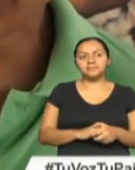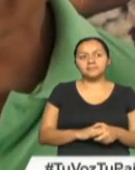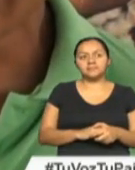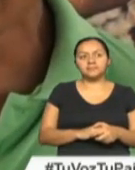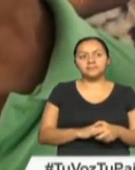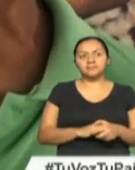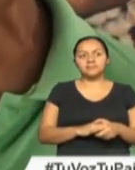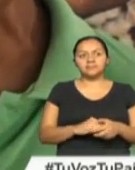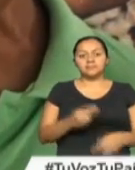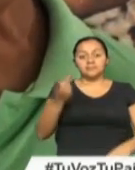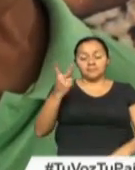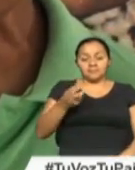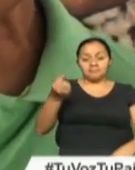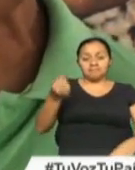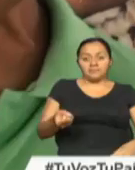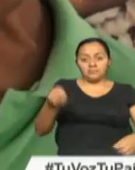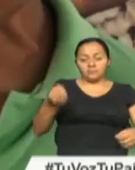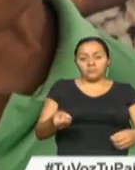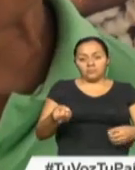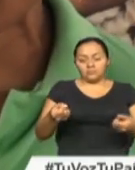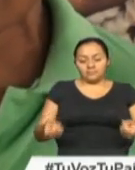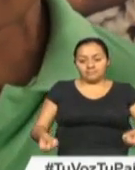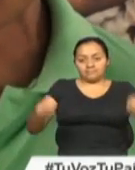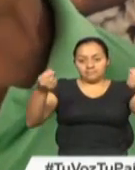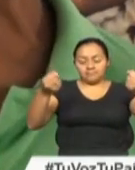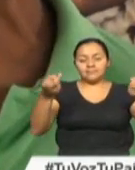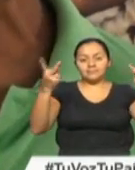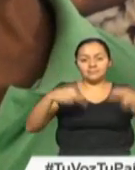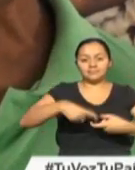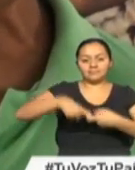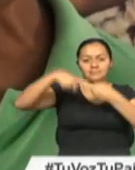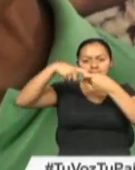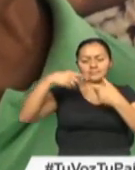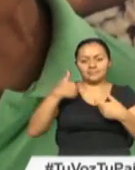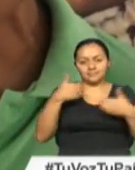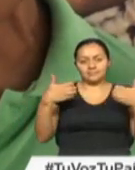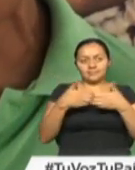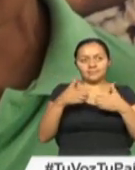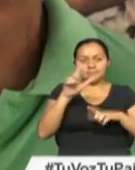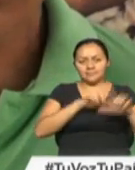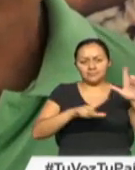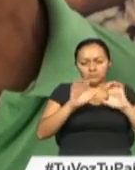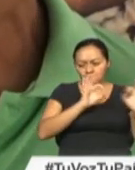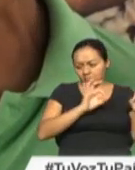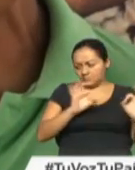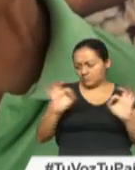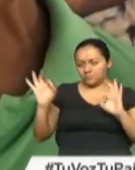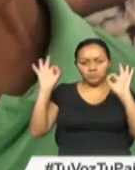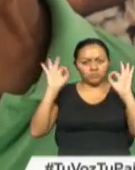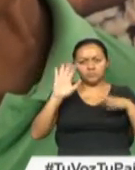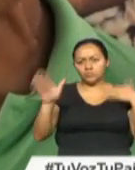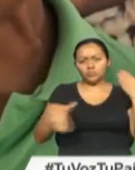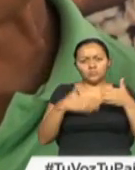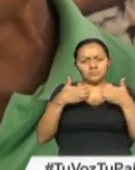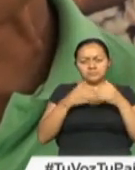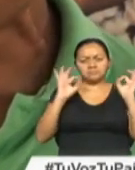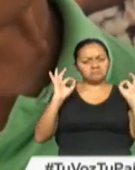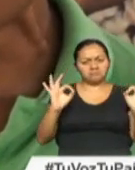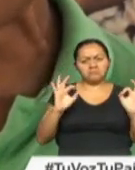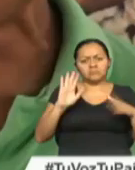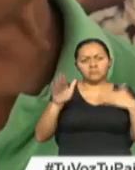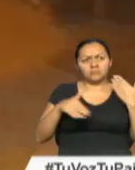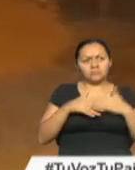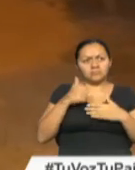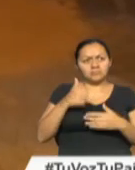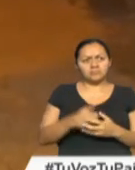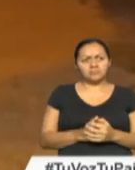una báscula trailera de 18 metros, una bazuca, tenemos el equipo de laboratorio, o sea, todo lo necesario para que funcione el